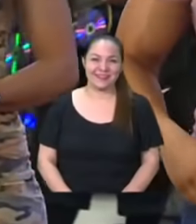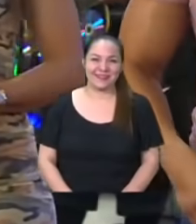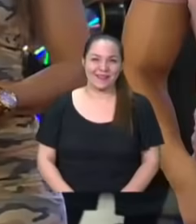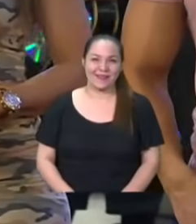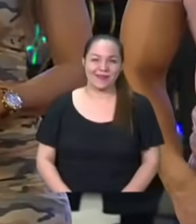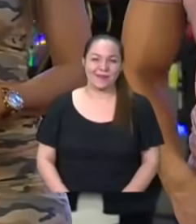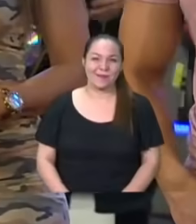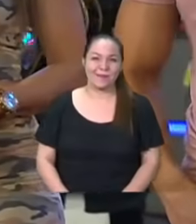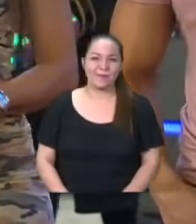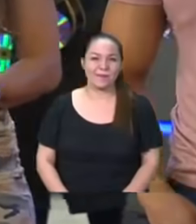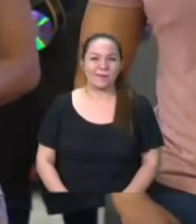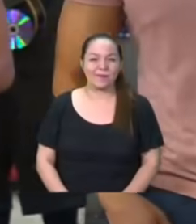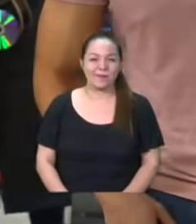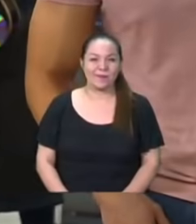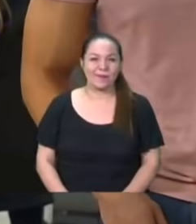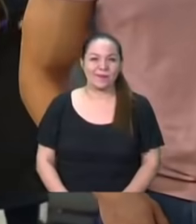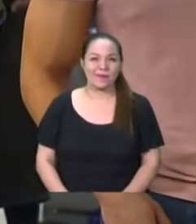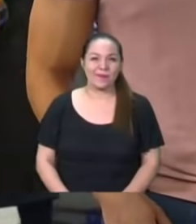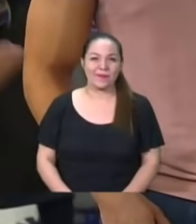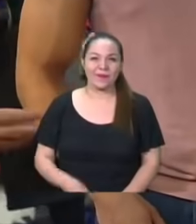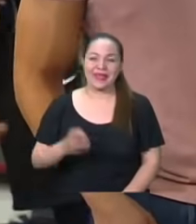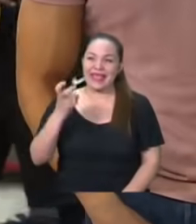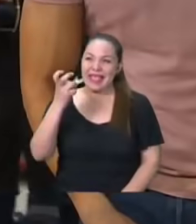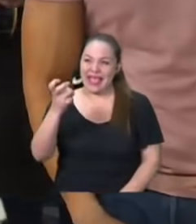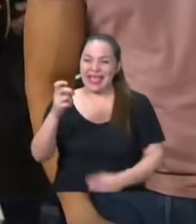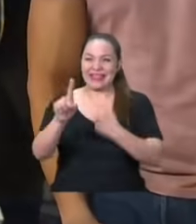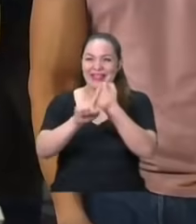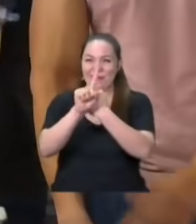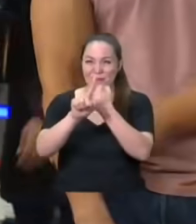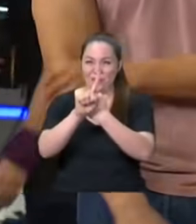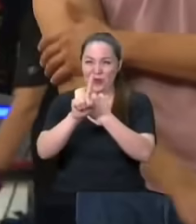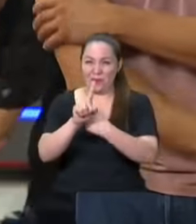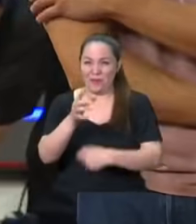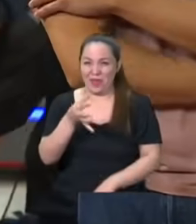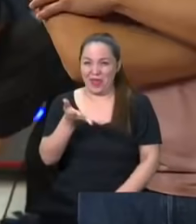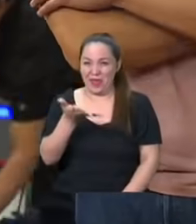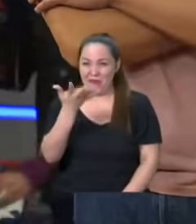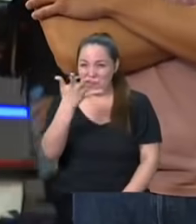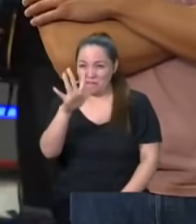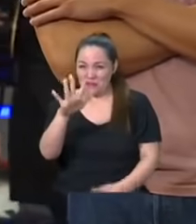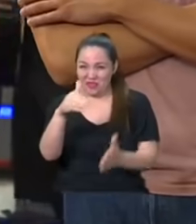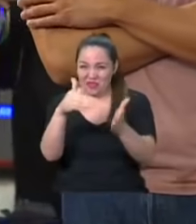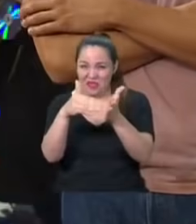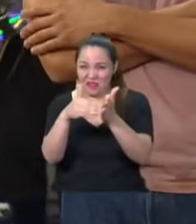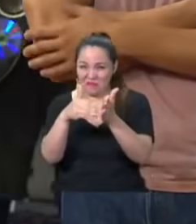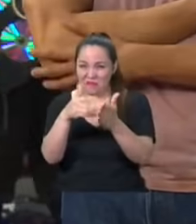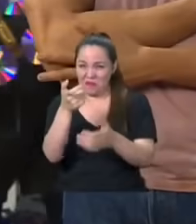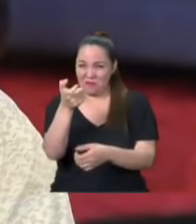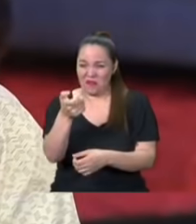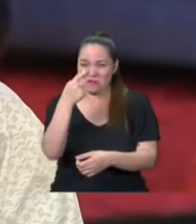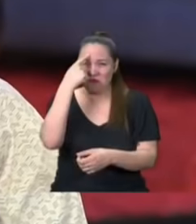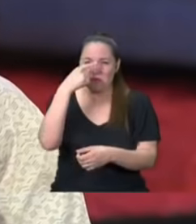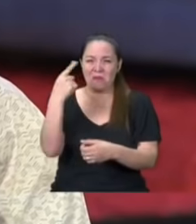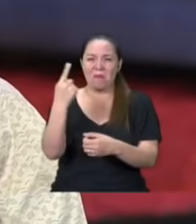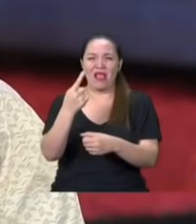Perdón. ¿Cuál es el problema? ¿10 mil pesos? Es correcto. ¿Qué van a cubrir esos 10 mil